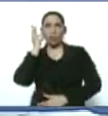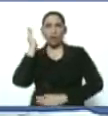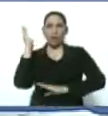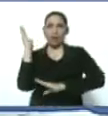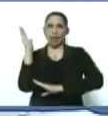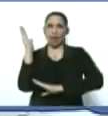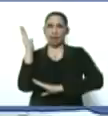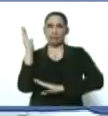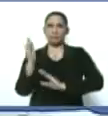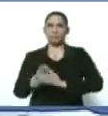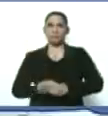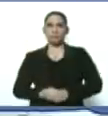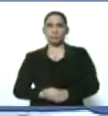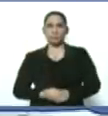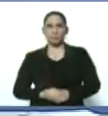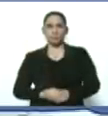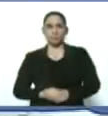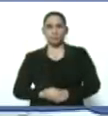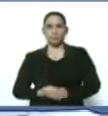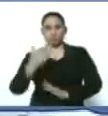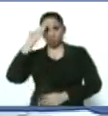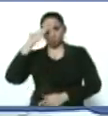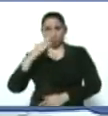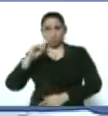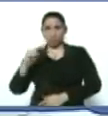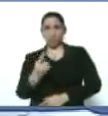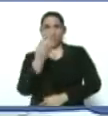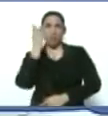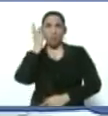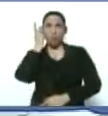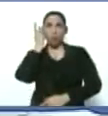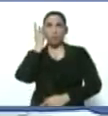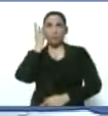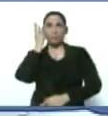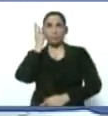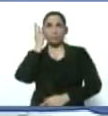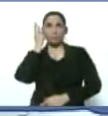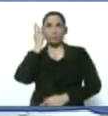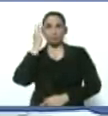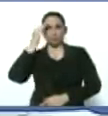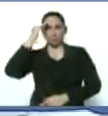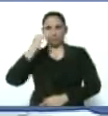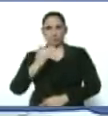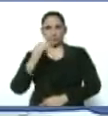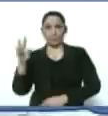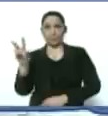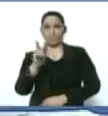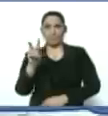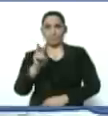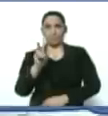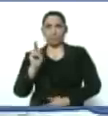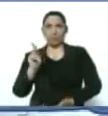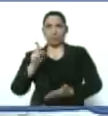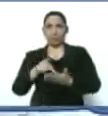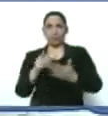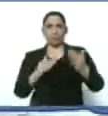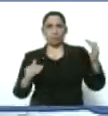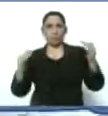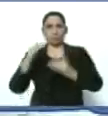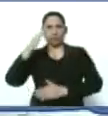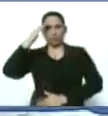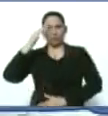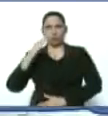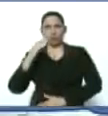compañera almirante en jefa, la primera mujer militar venezolana que llegó al rango de almirante en